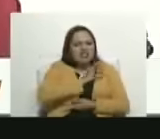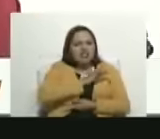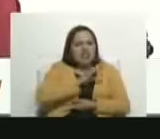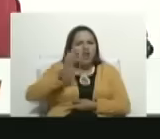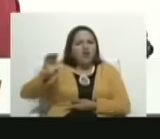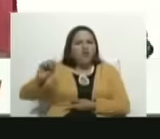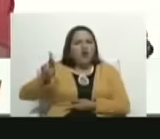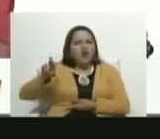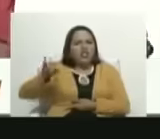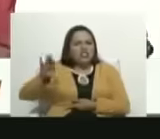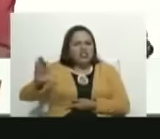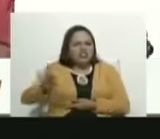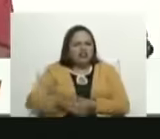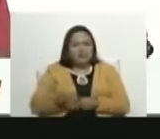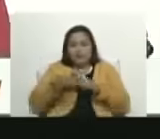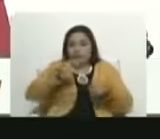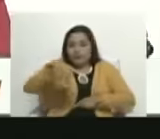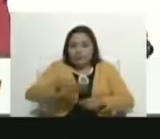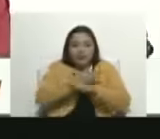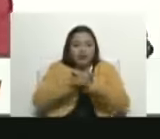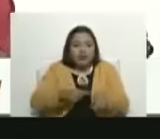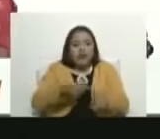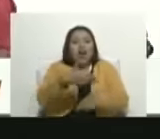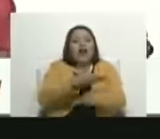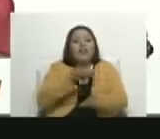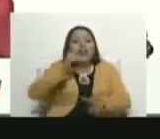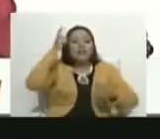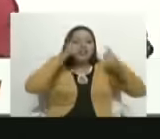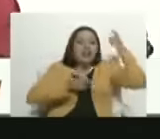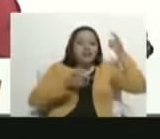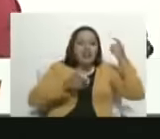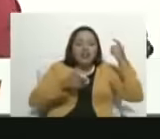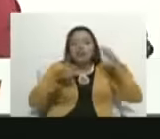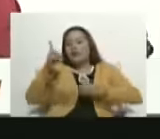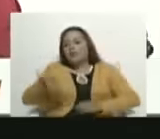como ellos. Aquí estuvo Chávez y está Nicolás, que no tienen rabo de paja.